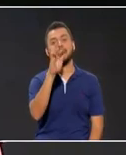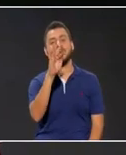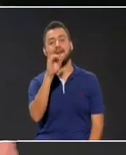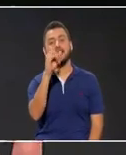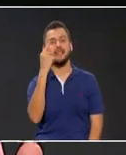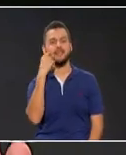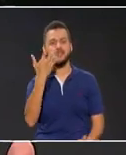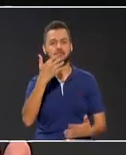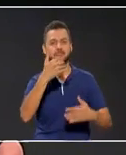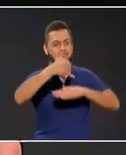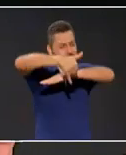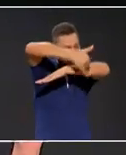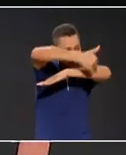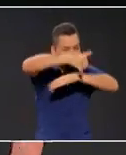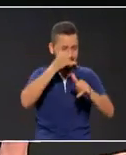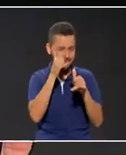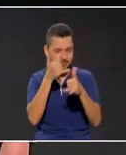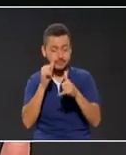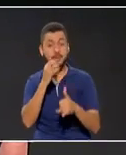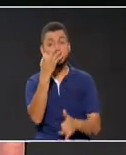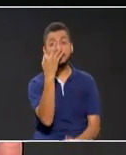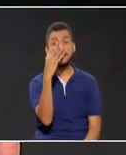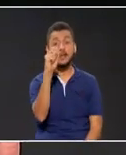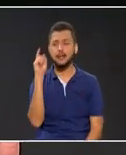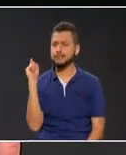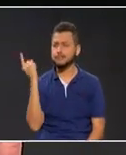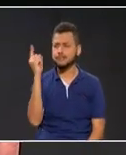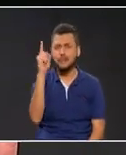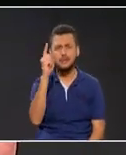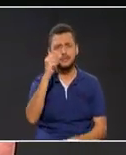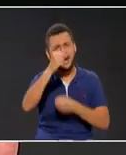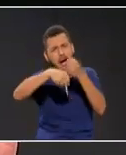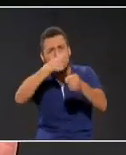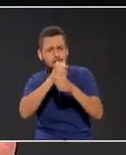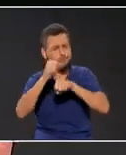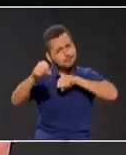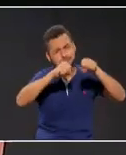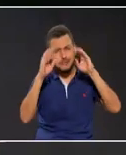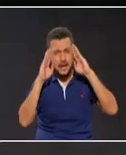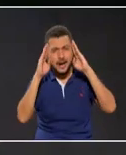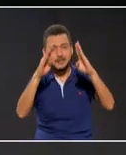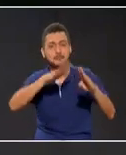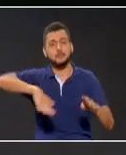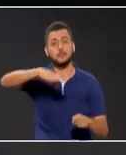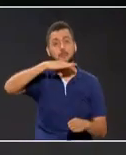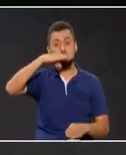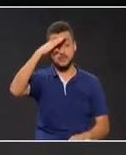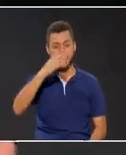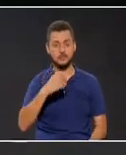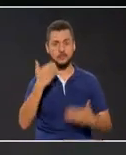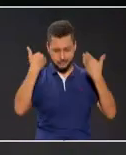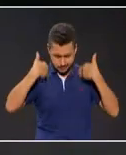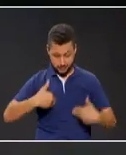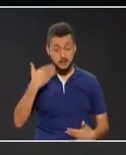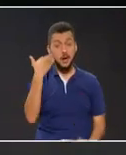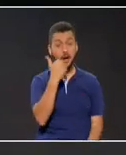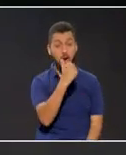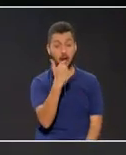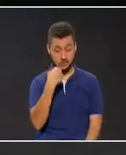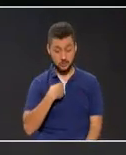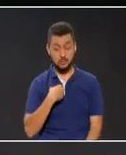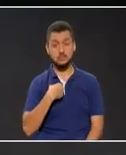urbanista, con 30 años de experiencia y trabajo por la ciudad de Medellín. y quiero ser la mujer que por primera vez lidere el